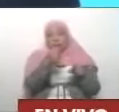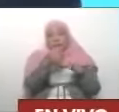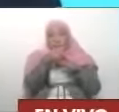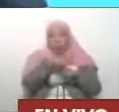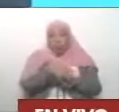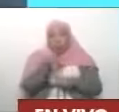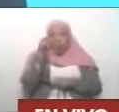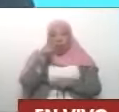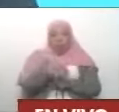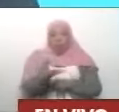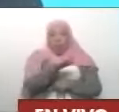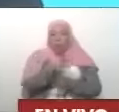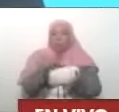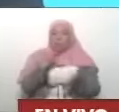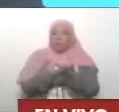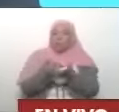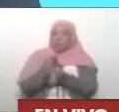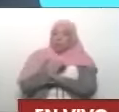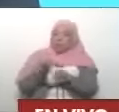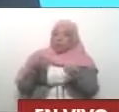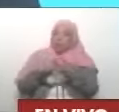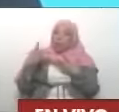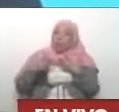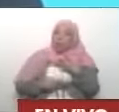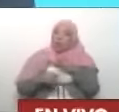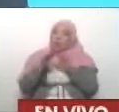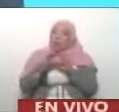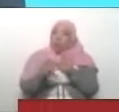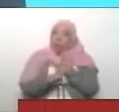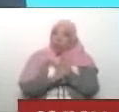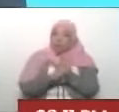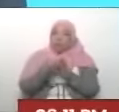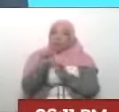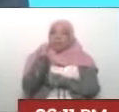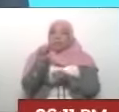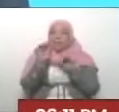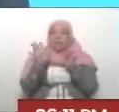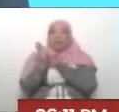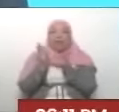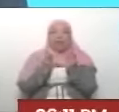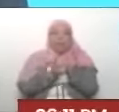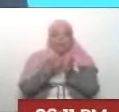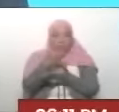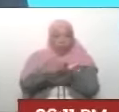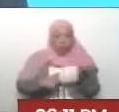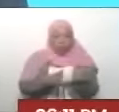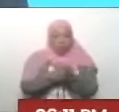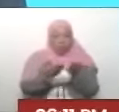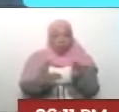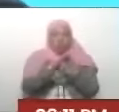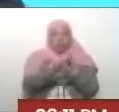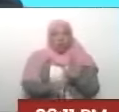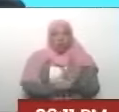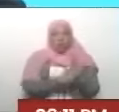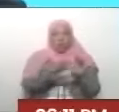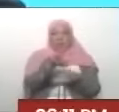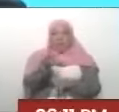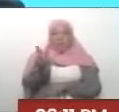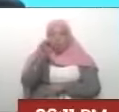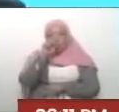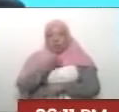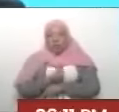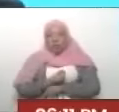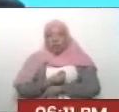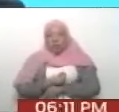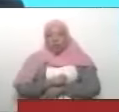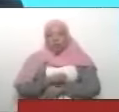comienza su trayecto independentista con un proyecto constituyente que comienza el 19 de abril, en total serían unos 32 años, que son